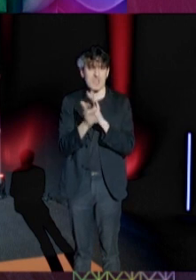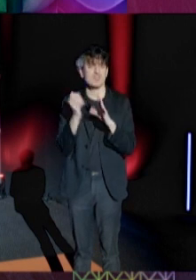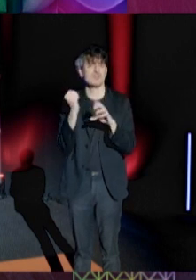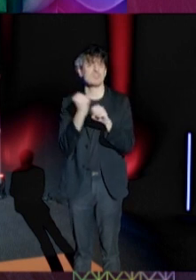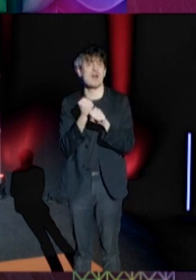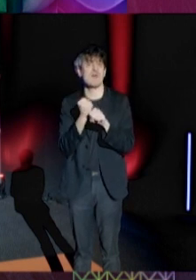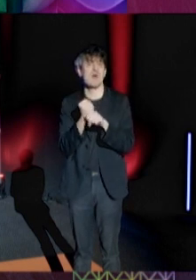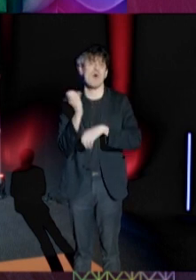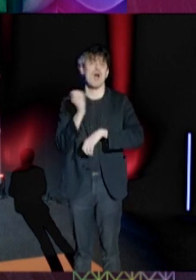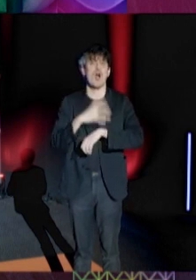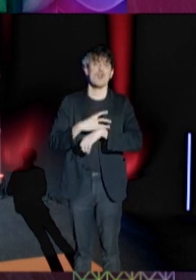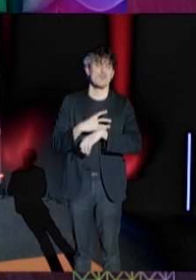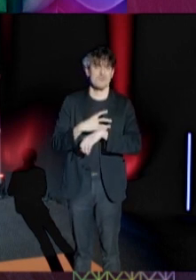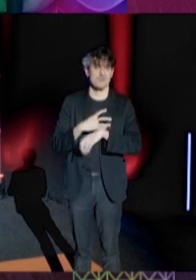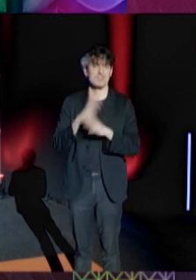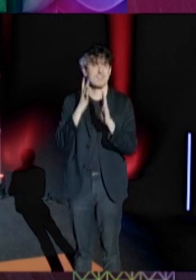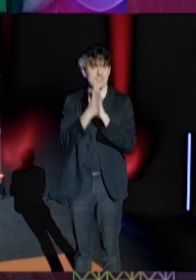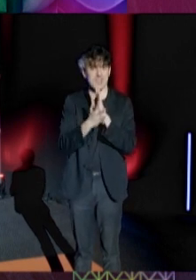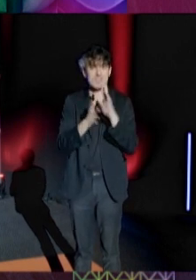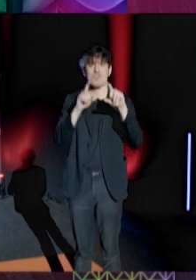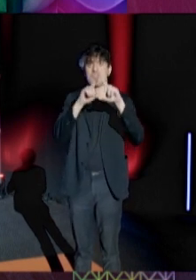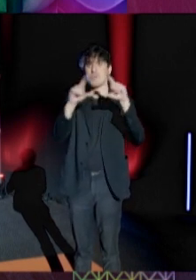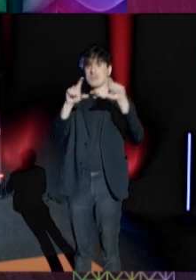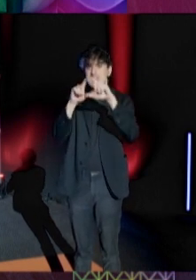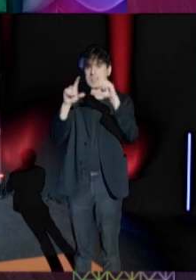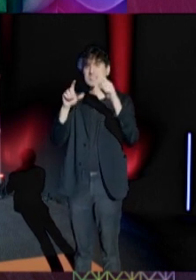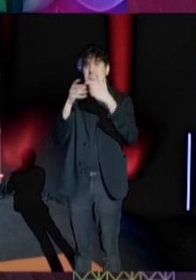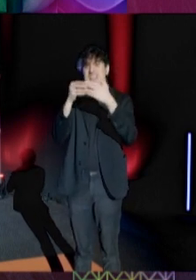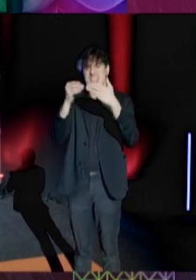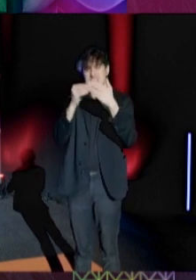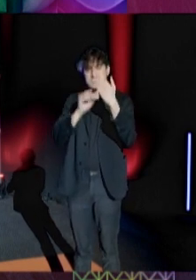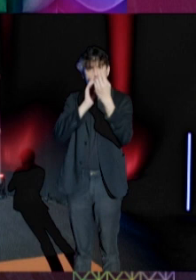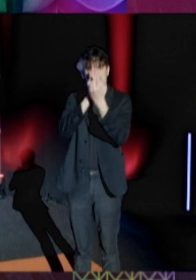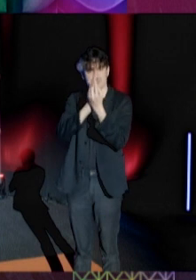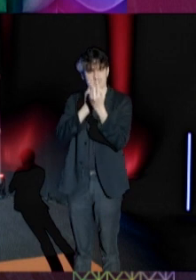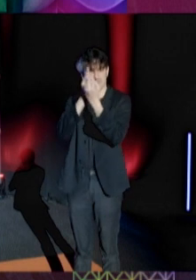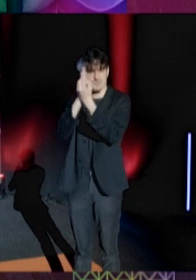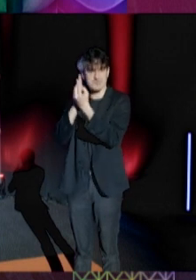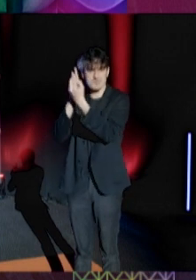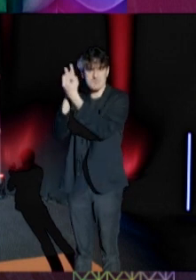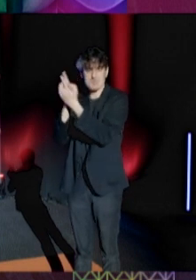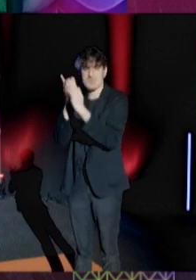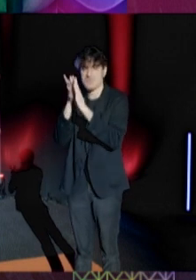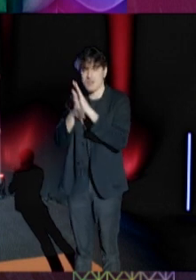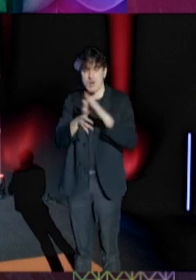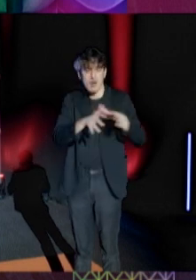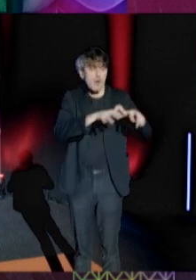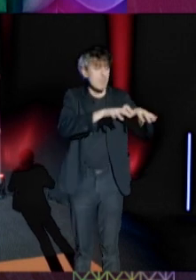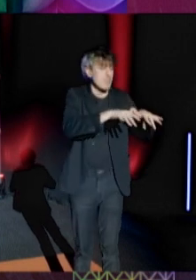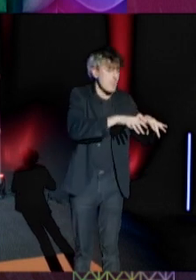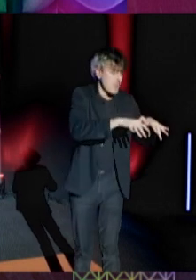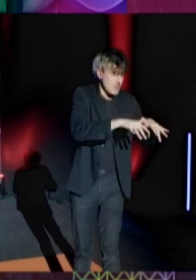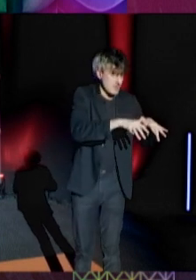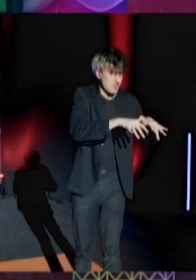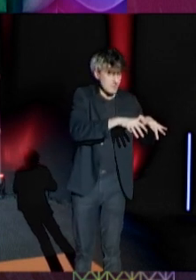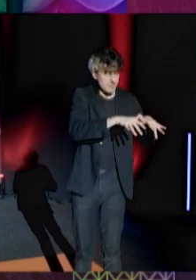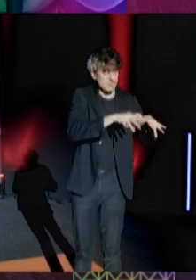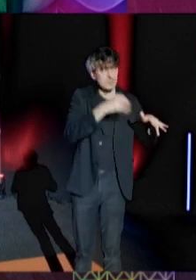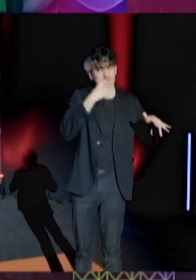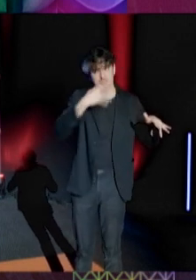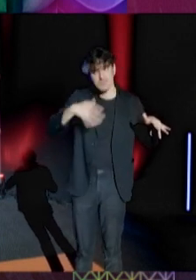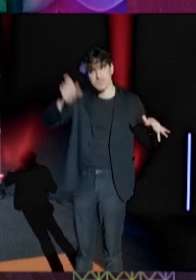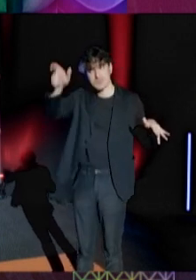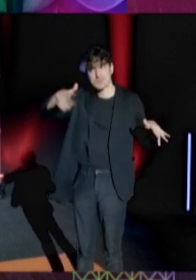reinvertido en ver más clientes decir en mi caso ha sido pasar más tiempo no delante de una pantalla sino delante de una